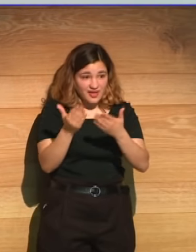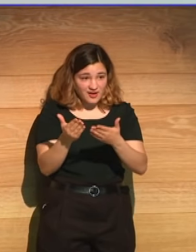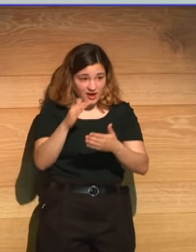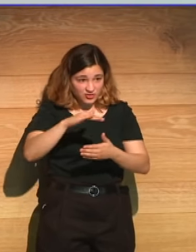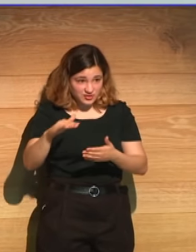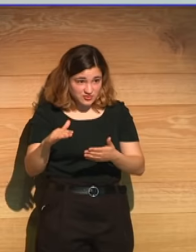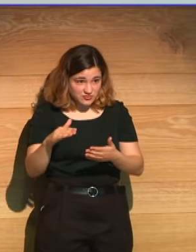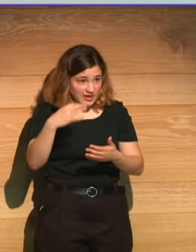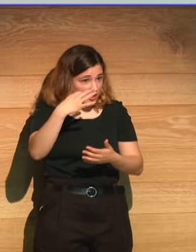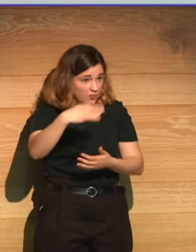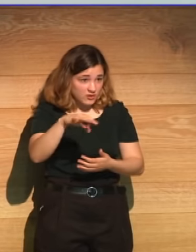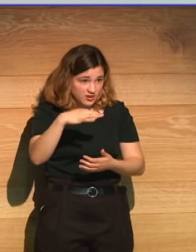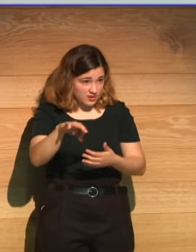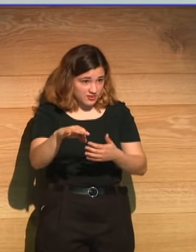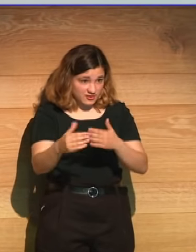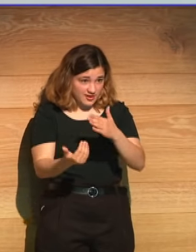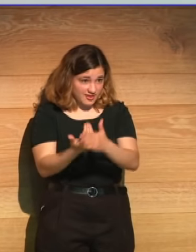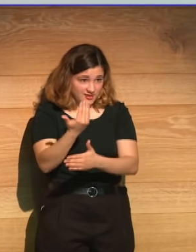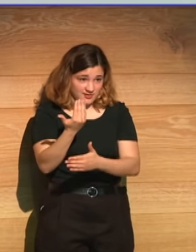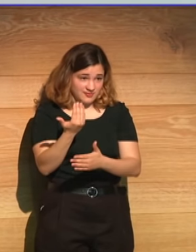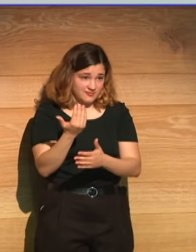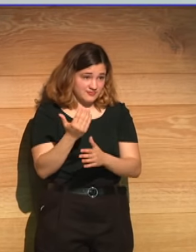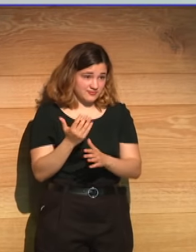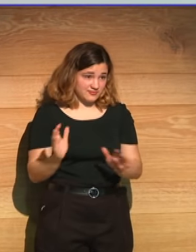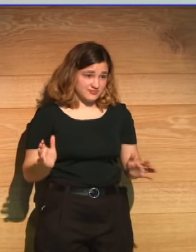única a la que pueden acceder durante el día,